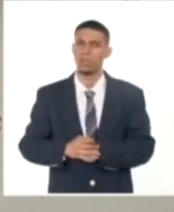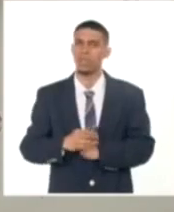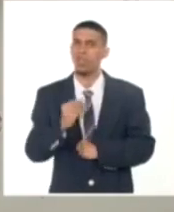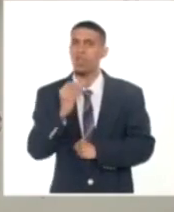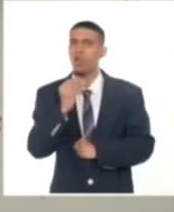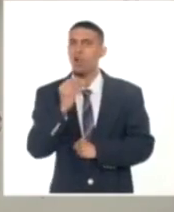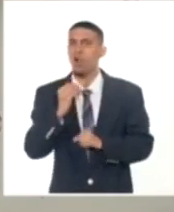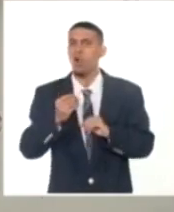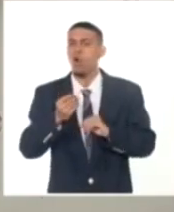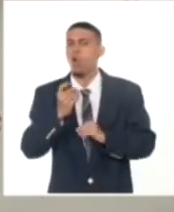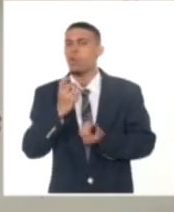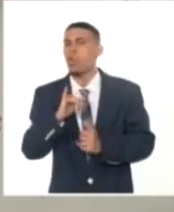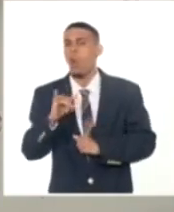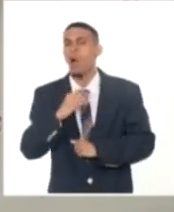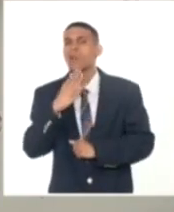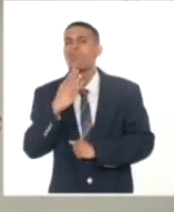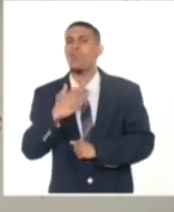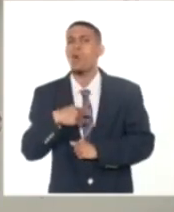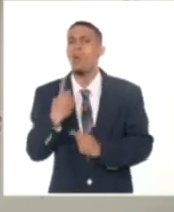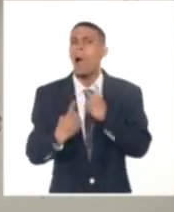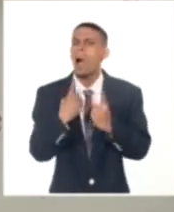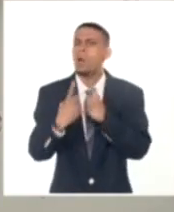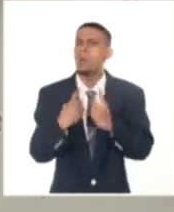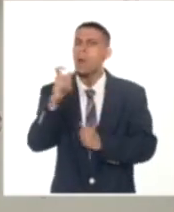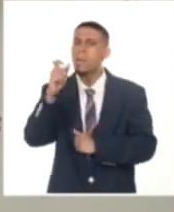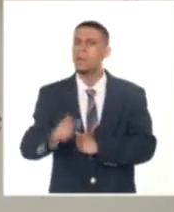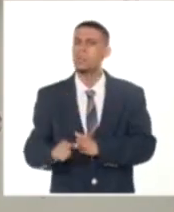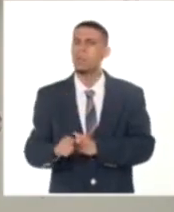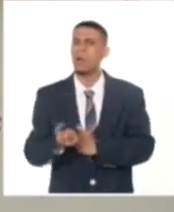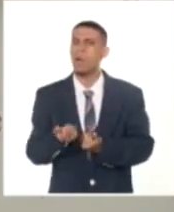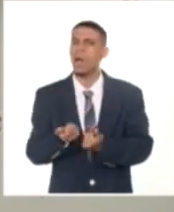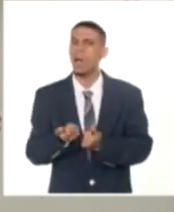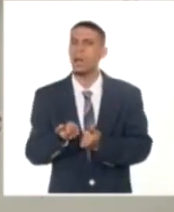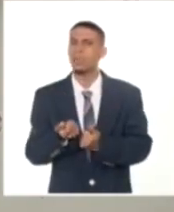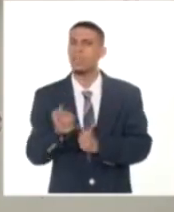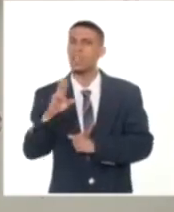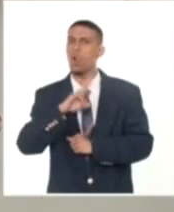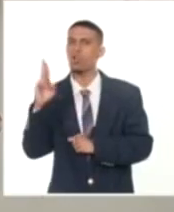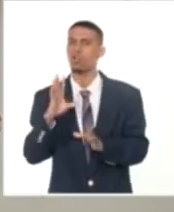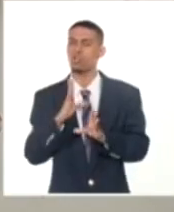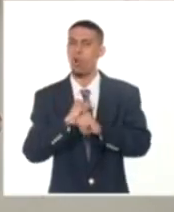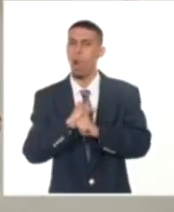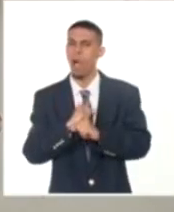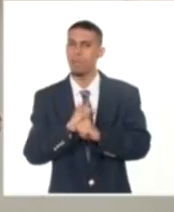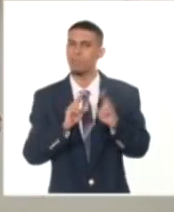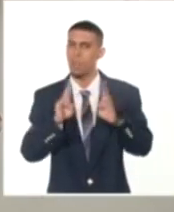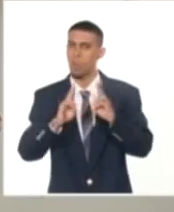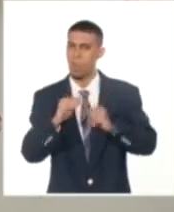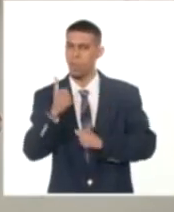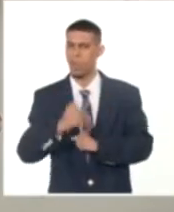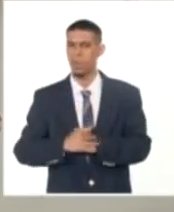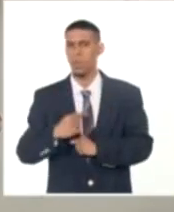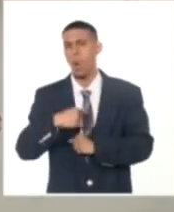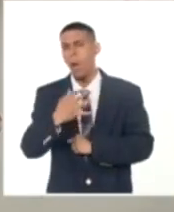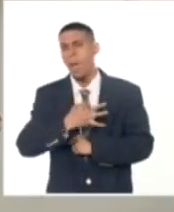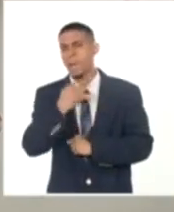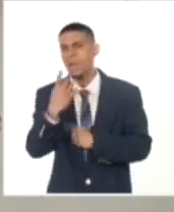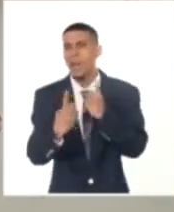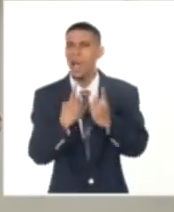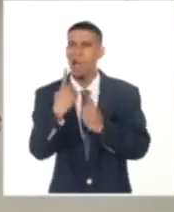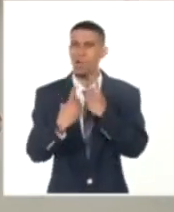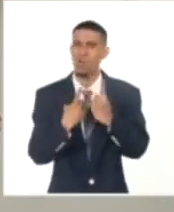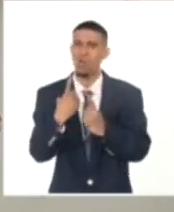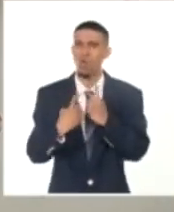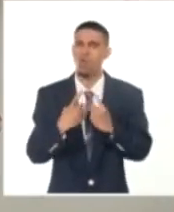aspiración de algún ciudadano anticapitalista. Pero para no pecar con la teorización, les expongo un par de hechos concretos que le